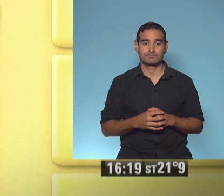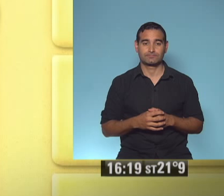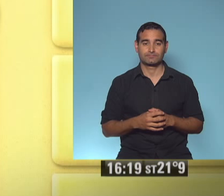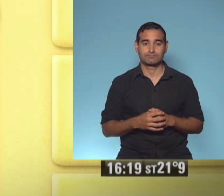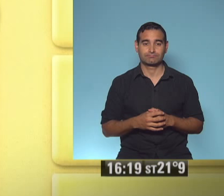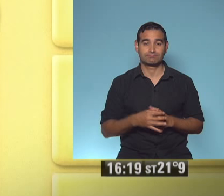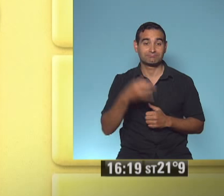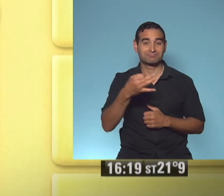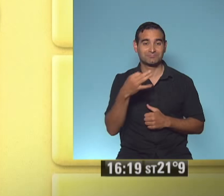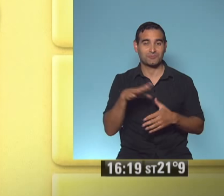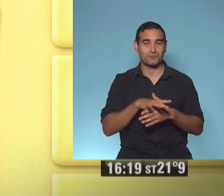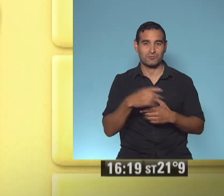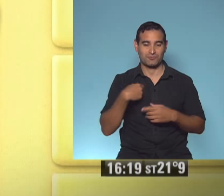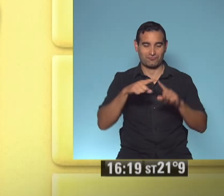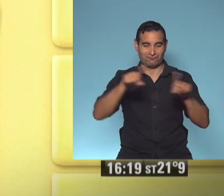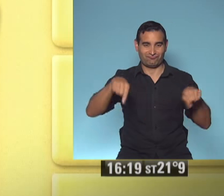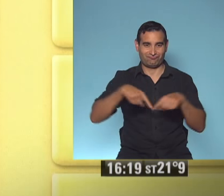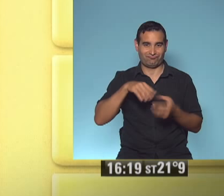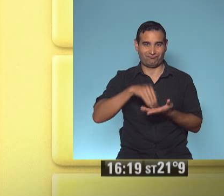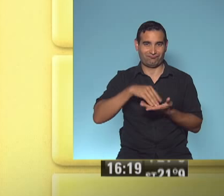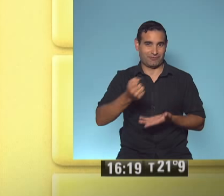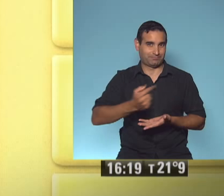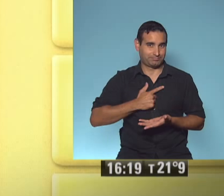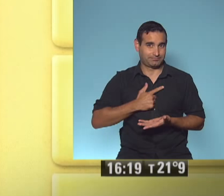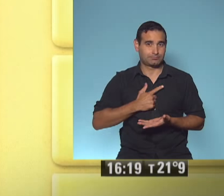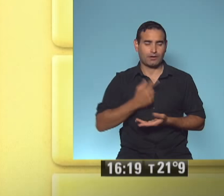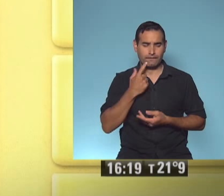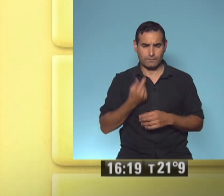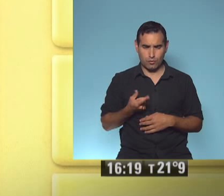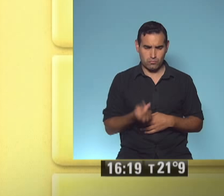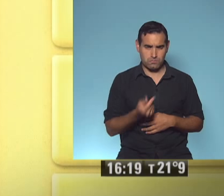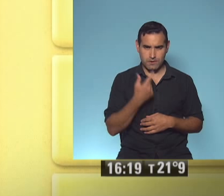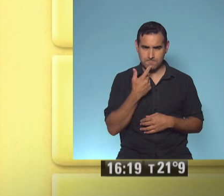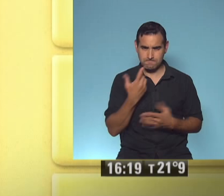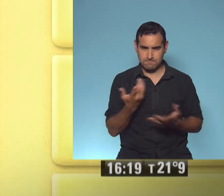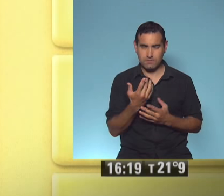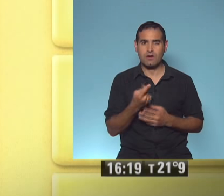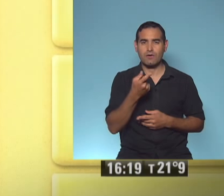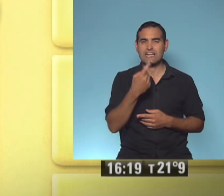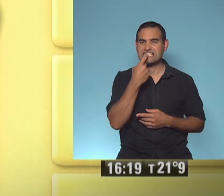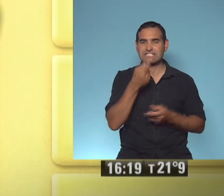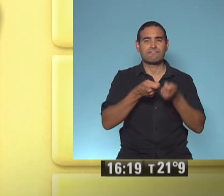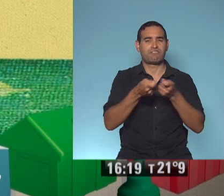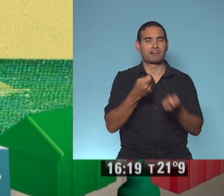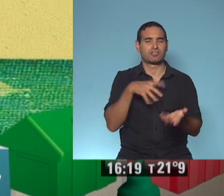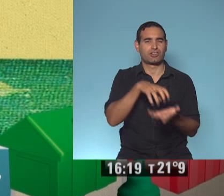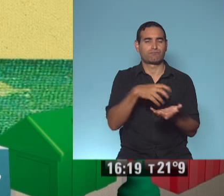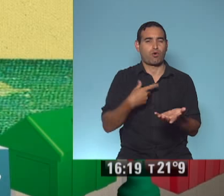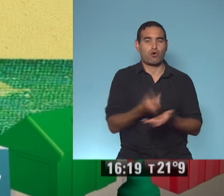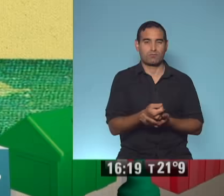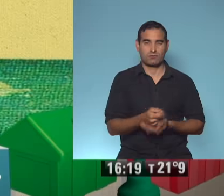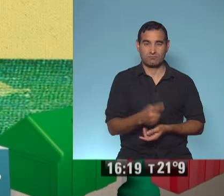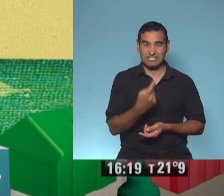¡Bien! Caí en mi terreno. Voy a comprar... una ferretería.